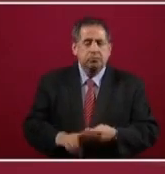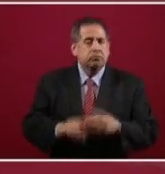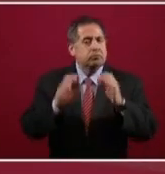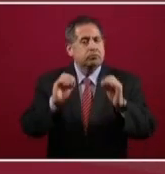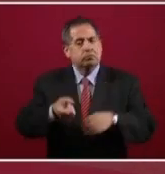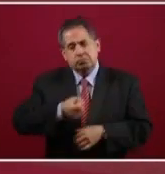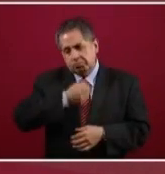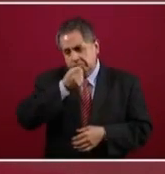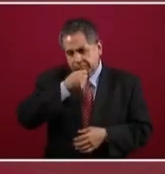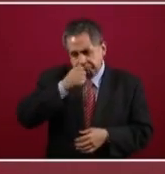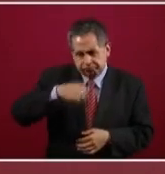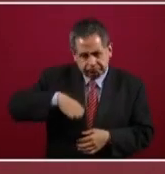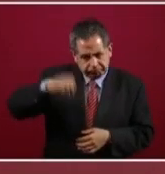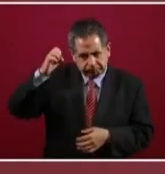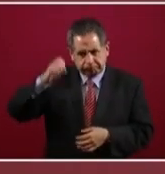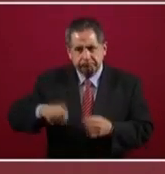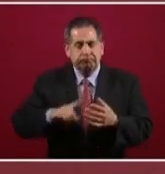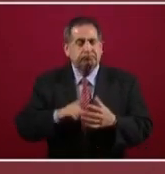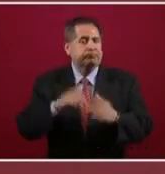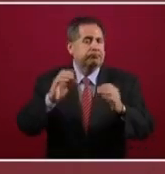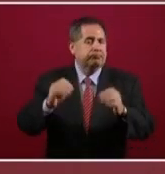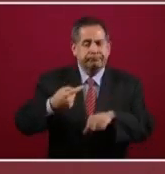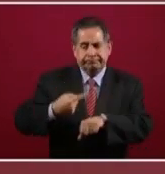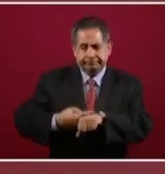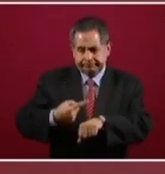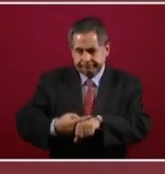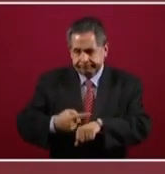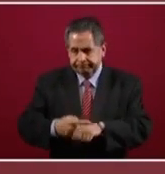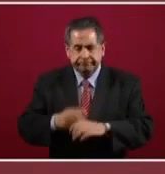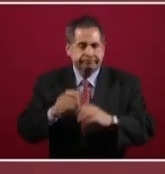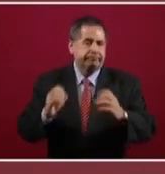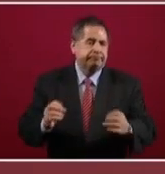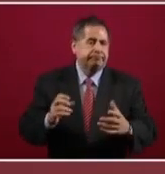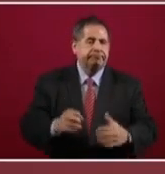ancianos, o enfermos,